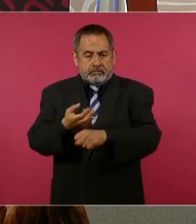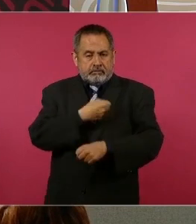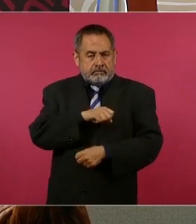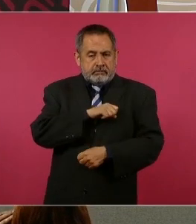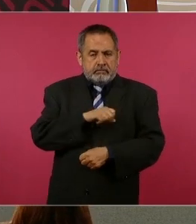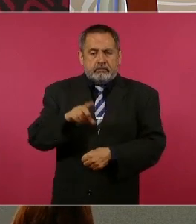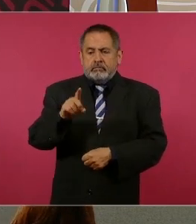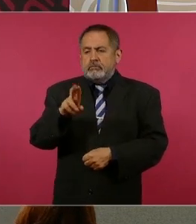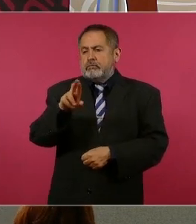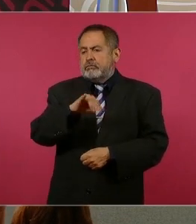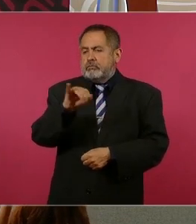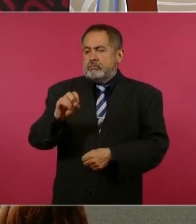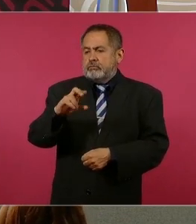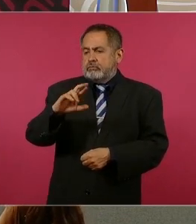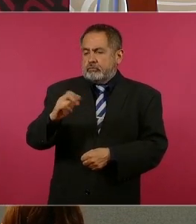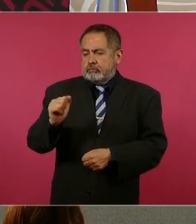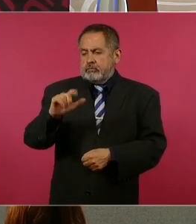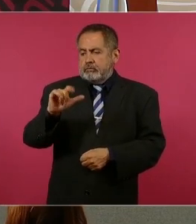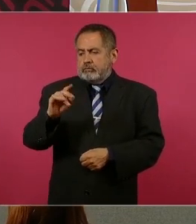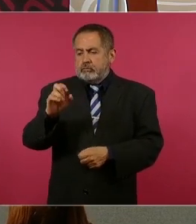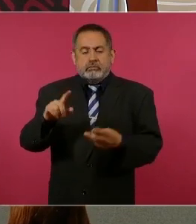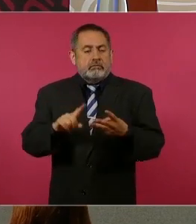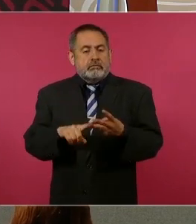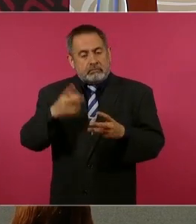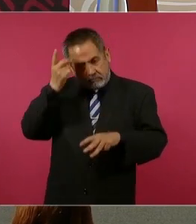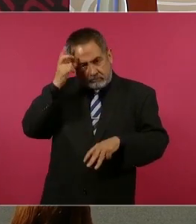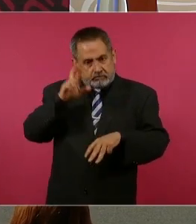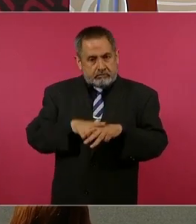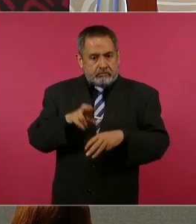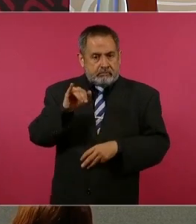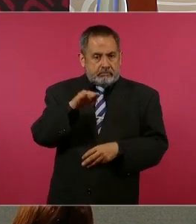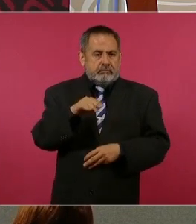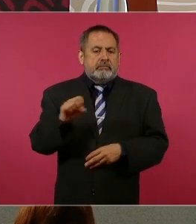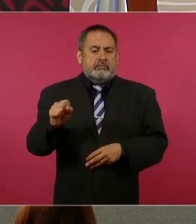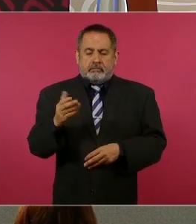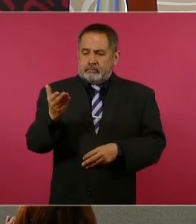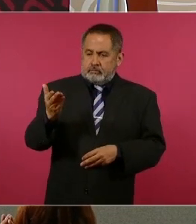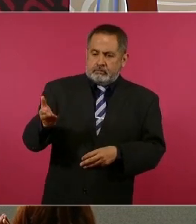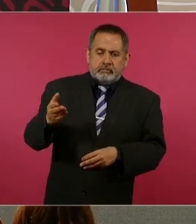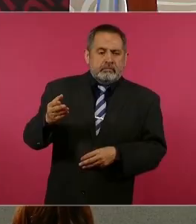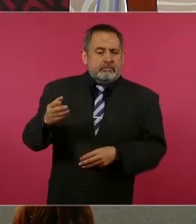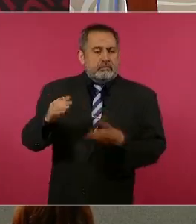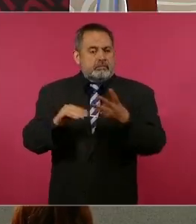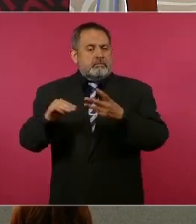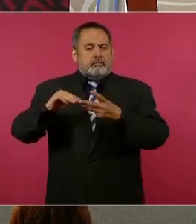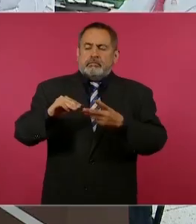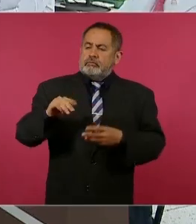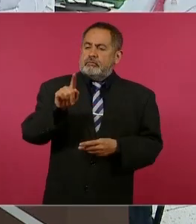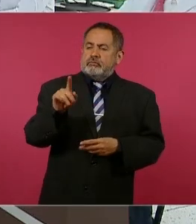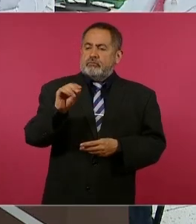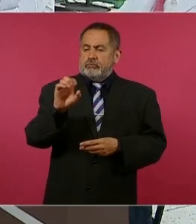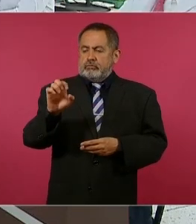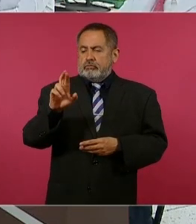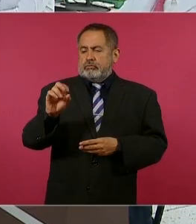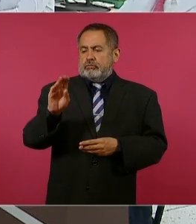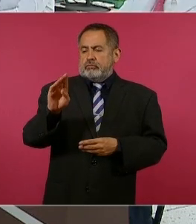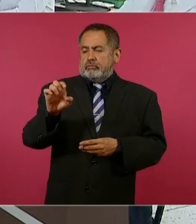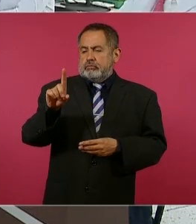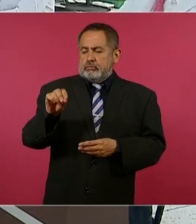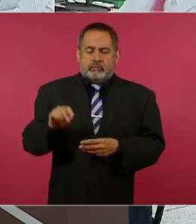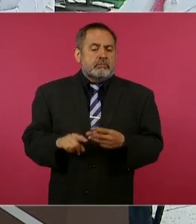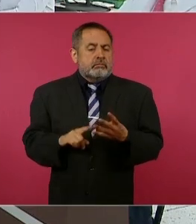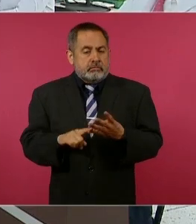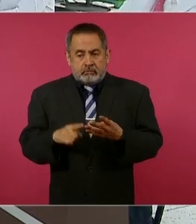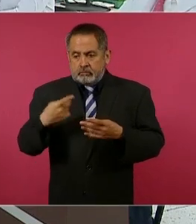Jorge Alcocer Varela, al director general del Instituto Mexicano del Seguro Social, maestro Zoé Robledo, así como a sus equipos